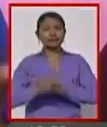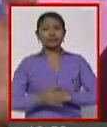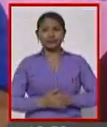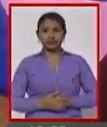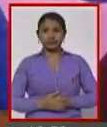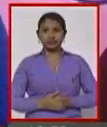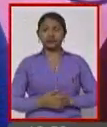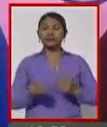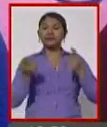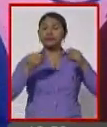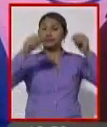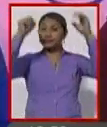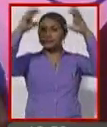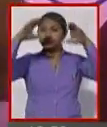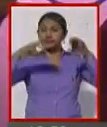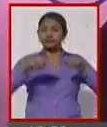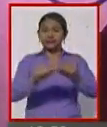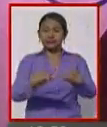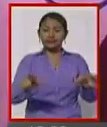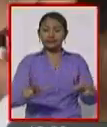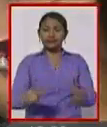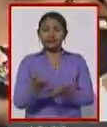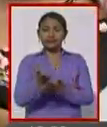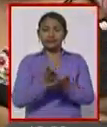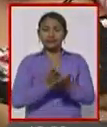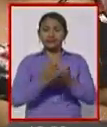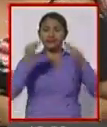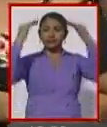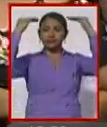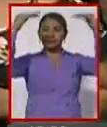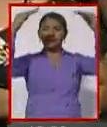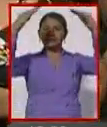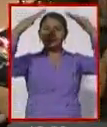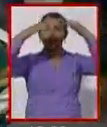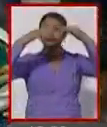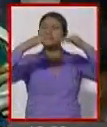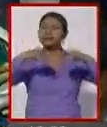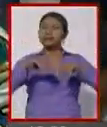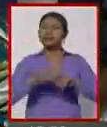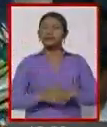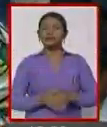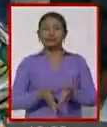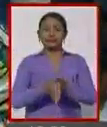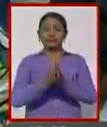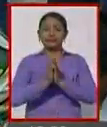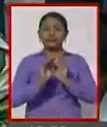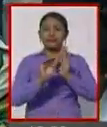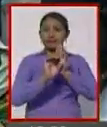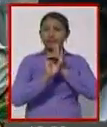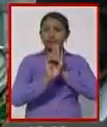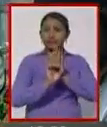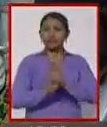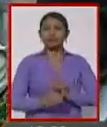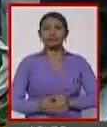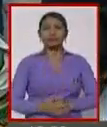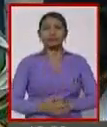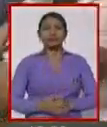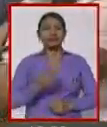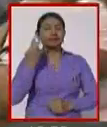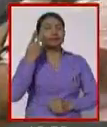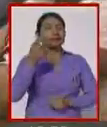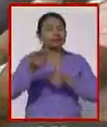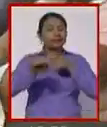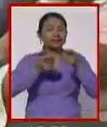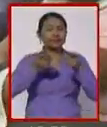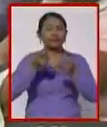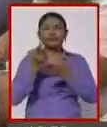¿ya? Cuando llueve es una laguna, ahora una parte del techo se cayó. Yo pediría, por ejemplo, un inspector de trabajo que